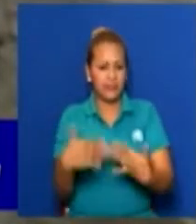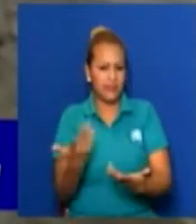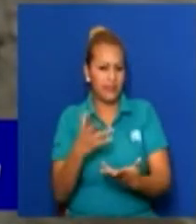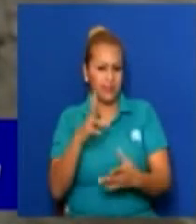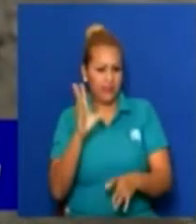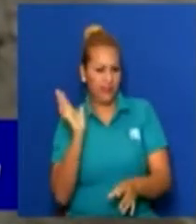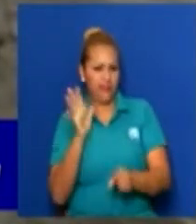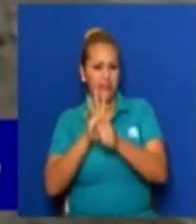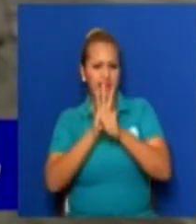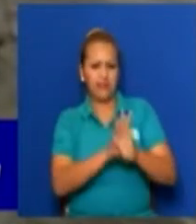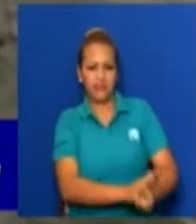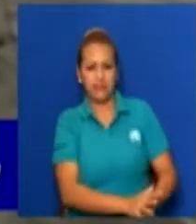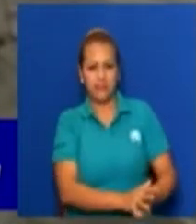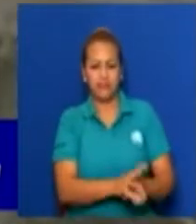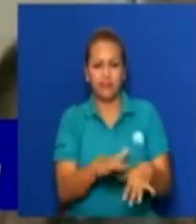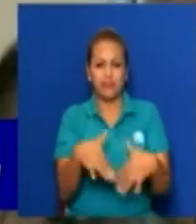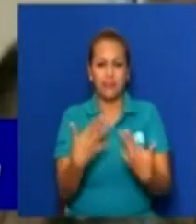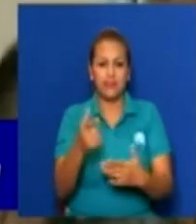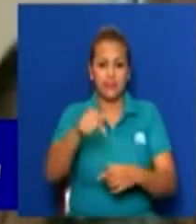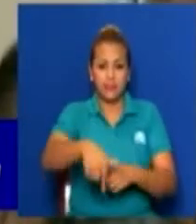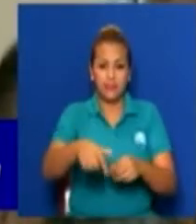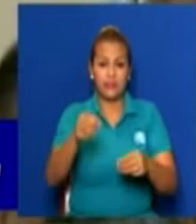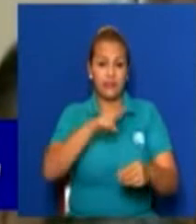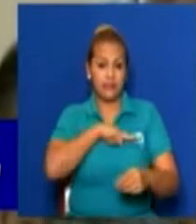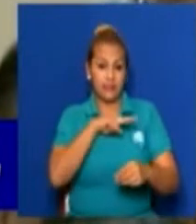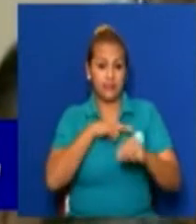que existen en el mundo laboral.